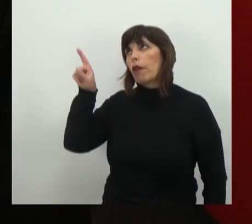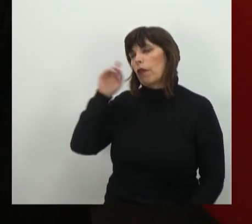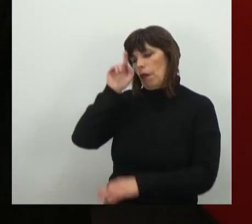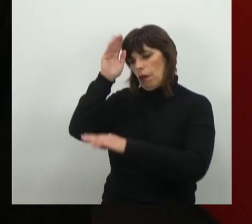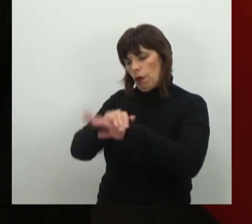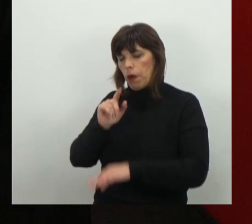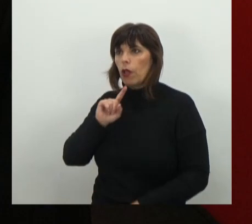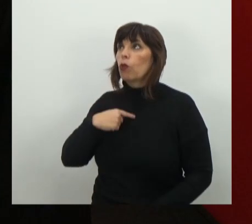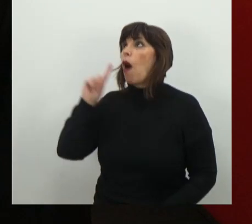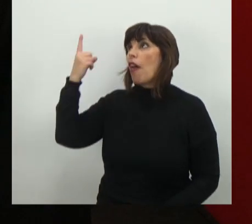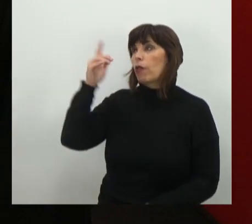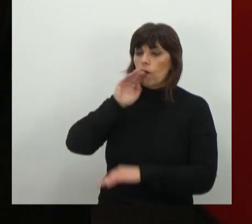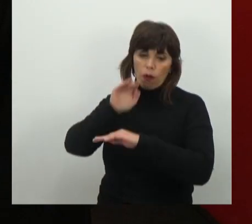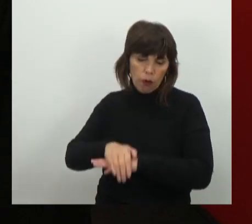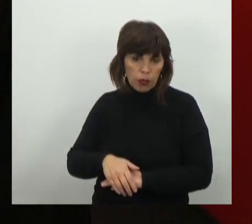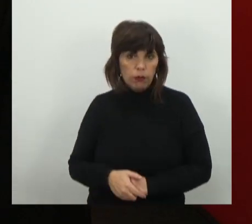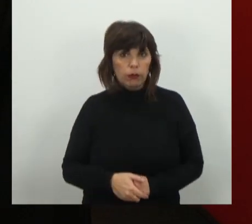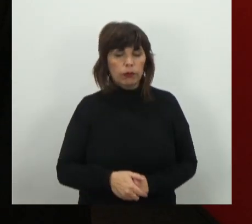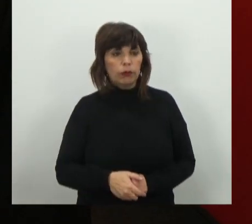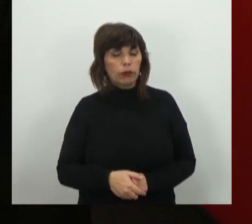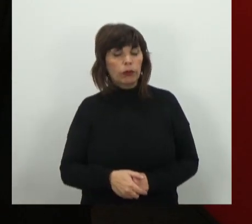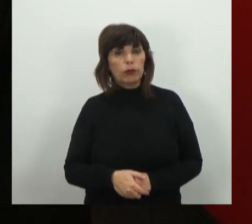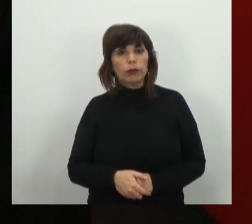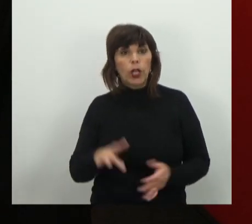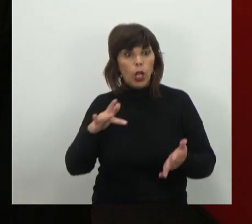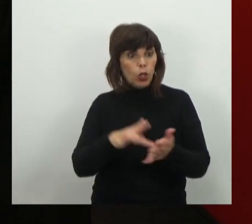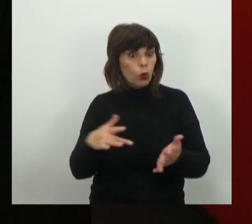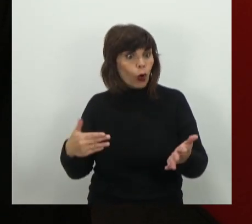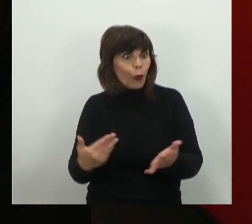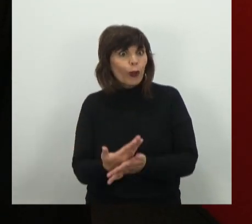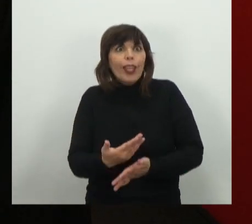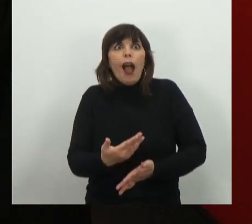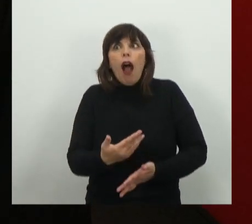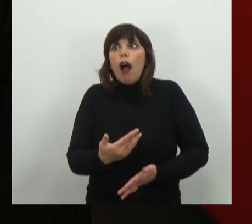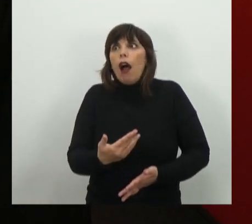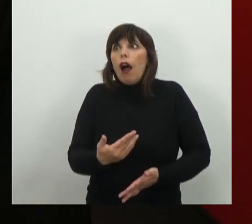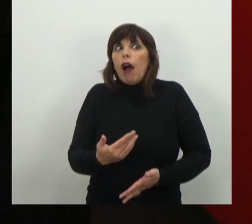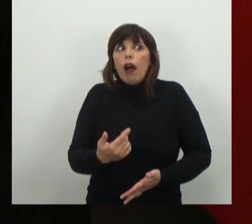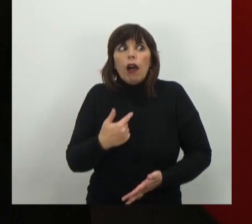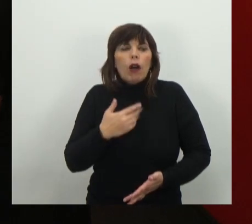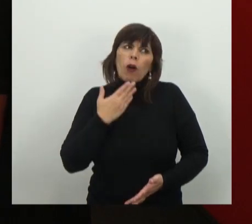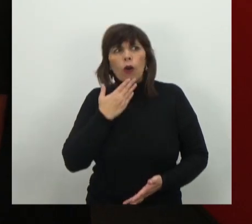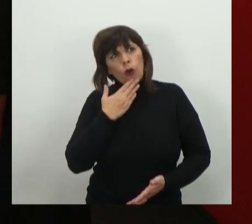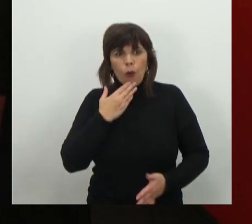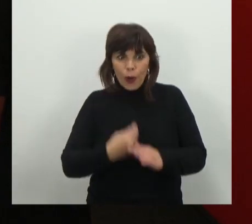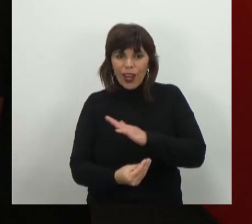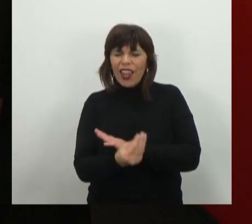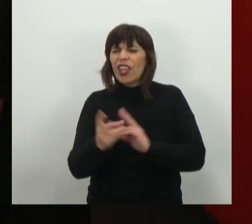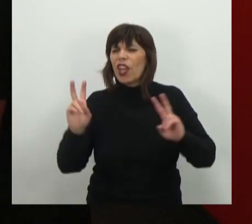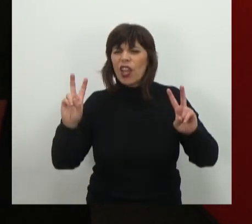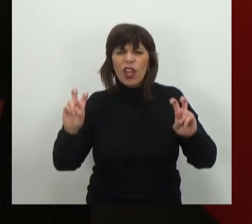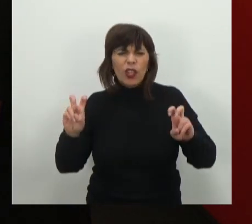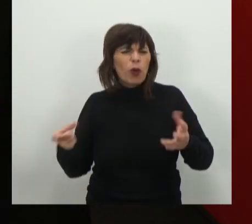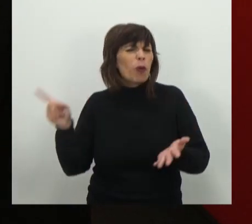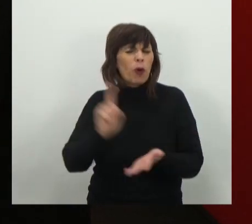Y un día fue como un segundo nacimiento para mí. Fue cuando el Señor me visitó con